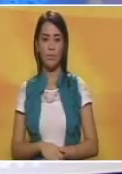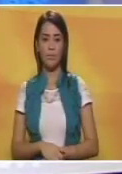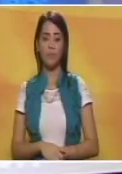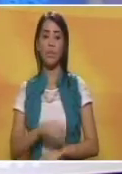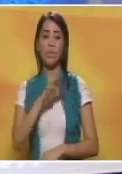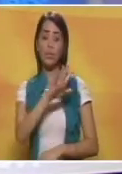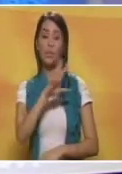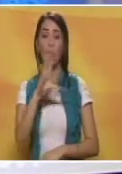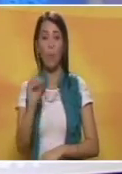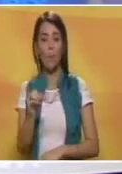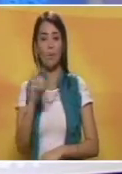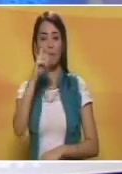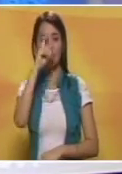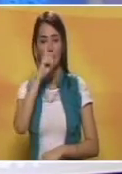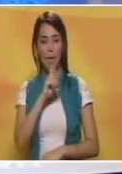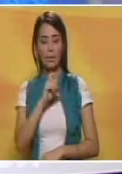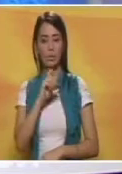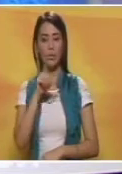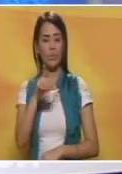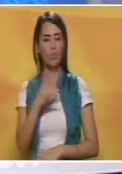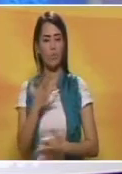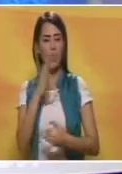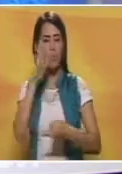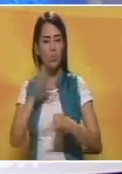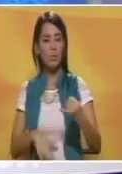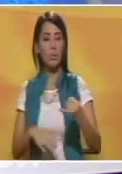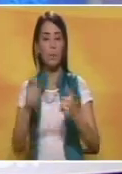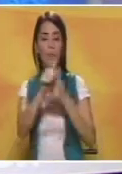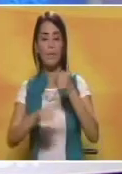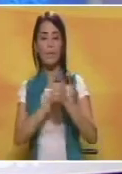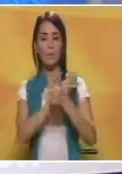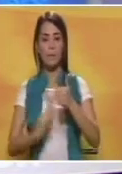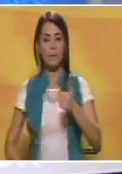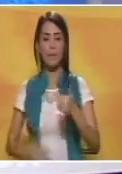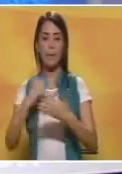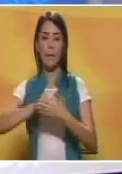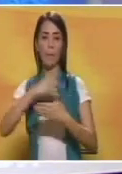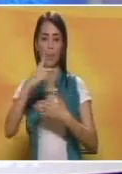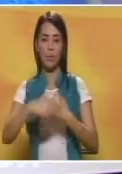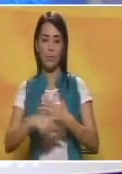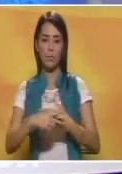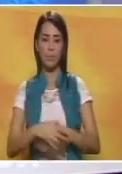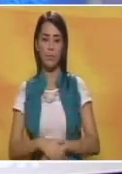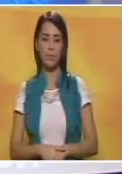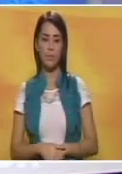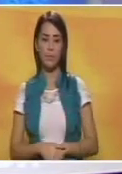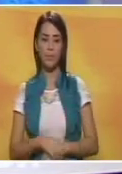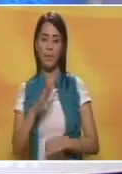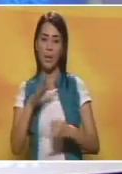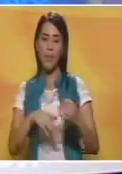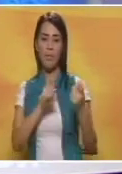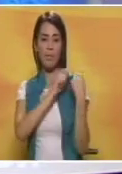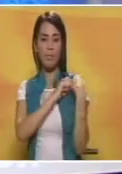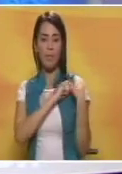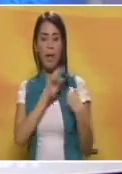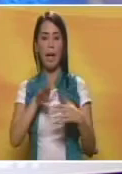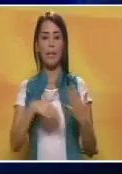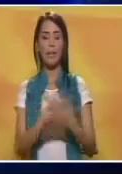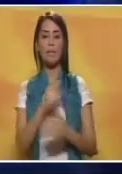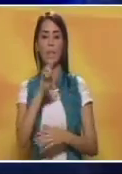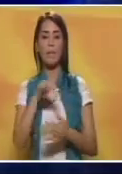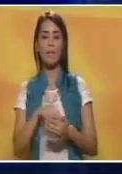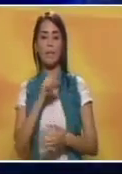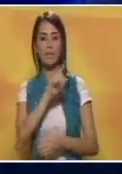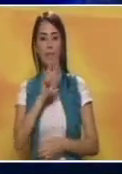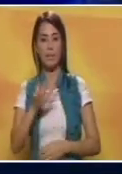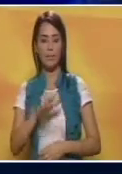50 años siendo su última posición la de vicepresidente de programación cargo que ocupó hasta el año 2013 desde